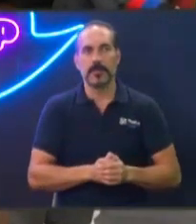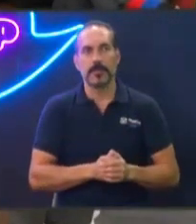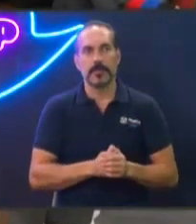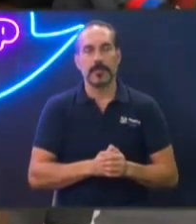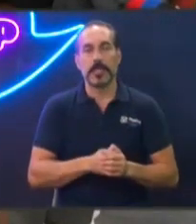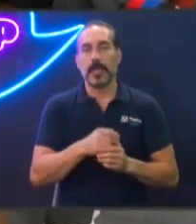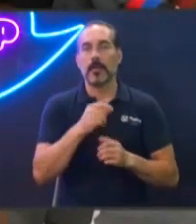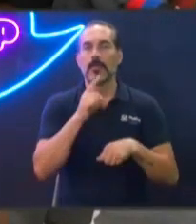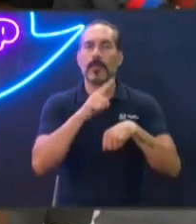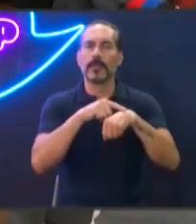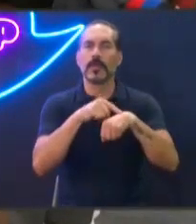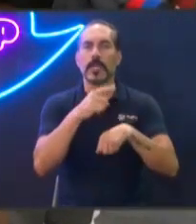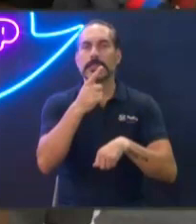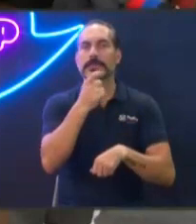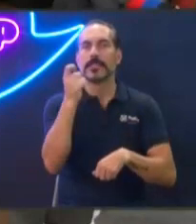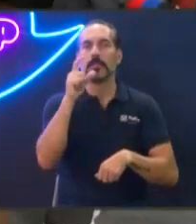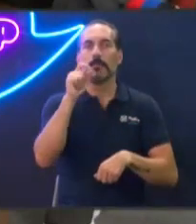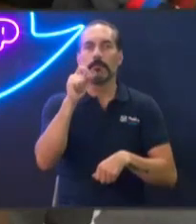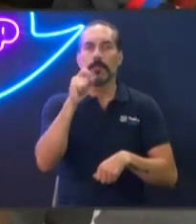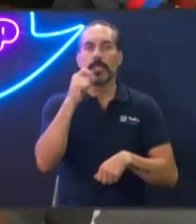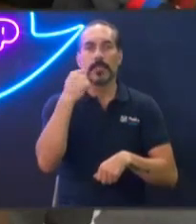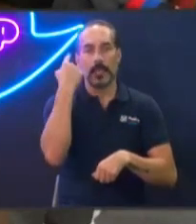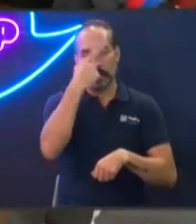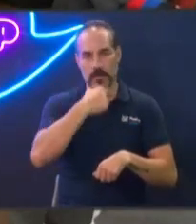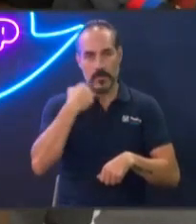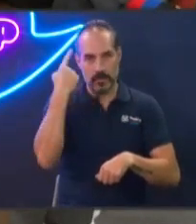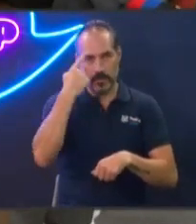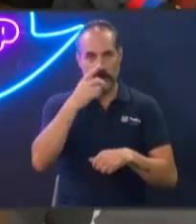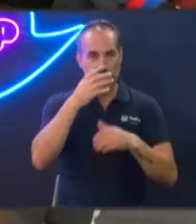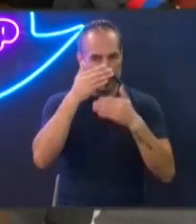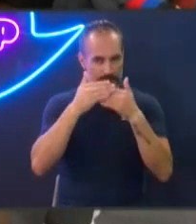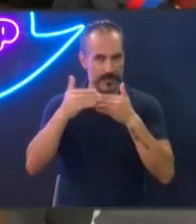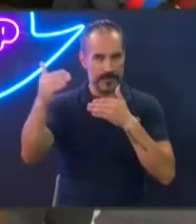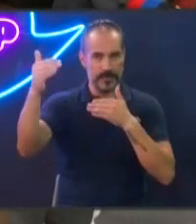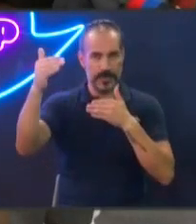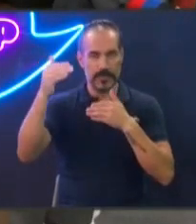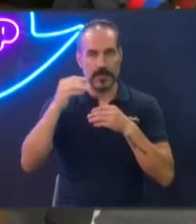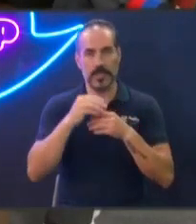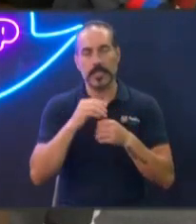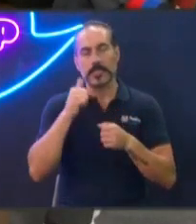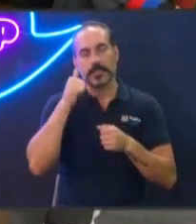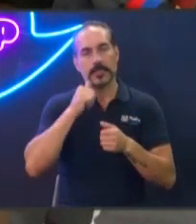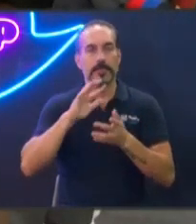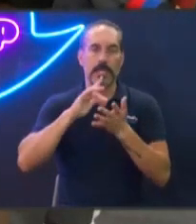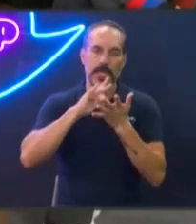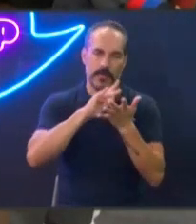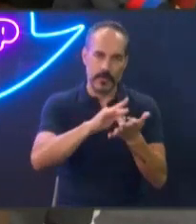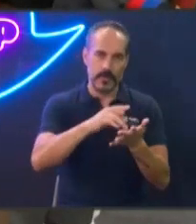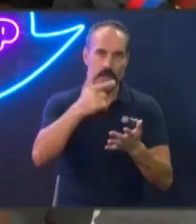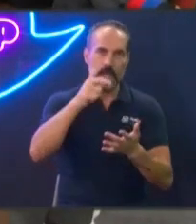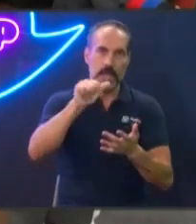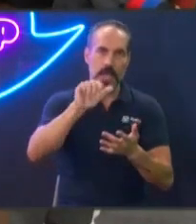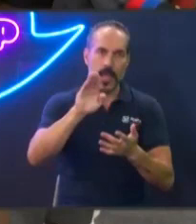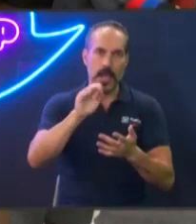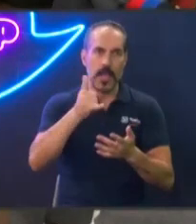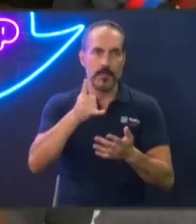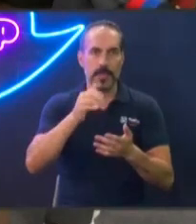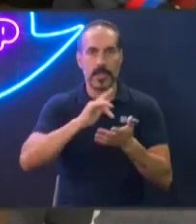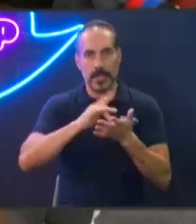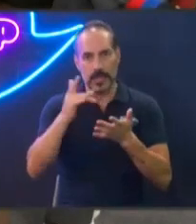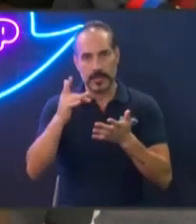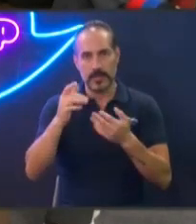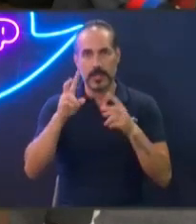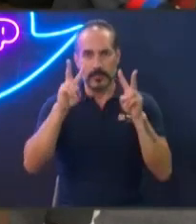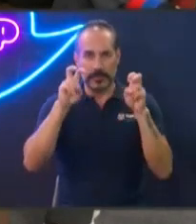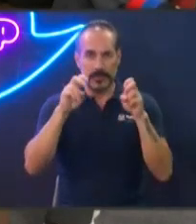120 horas y que estamos aperturando y Bueno siempre agradecer el apoyo de Gabi por supuesto para para este evento el tema es un tema tabú